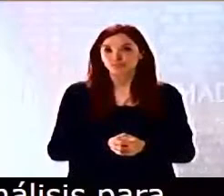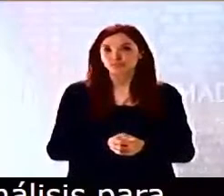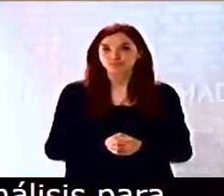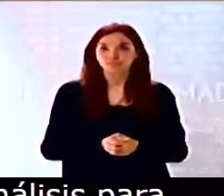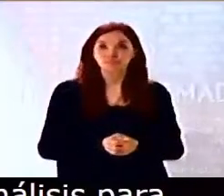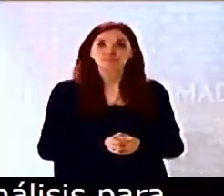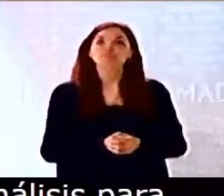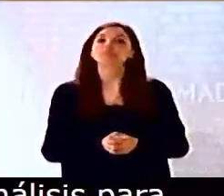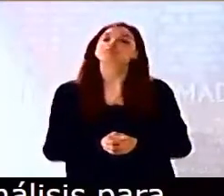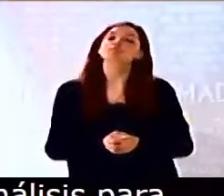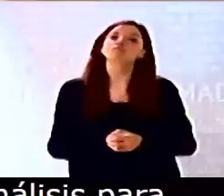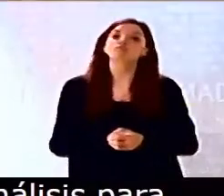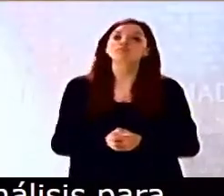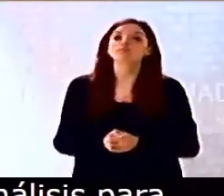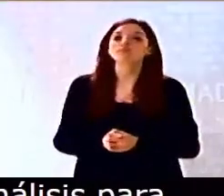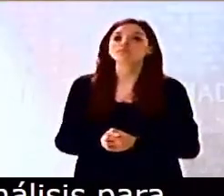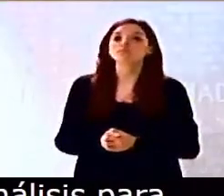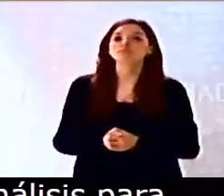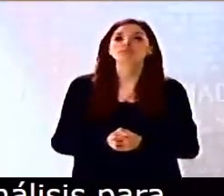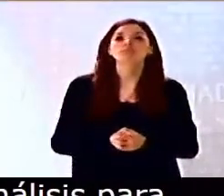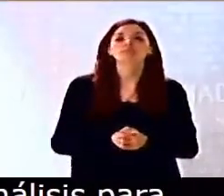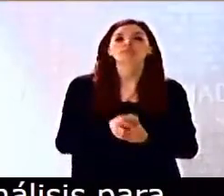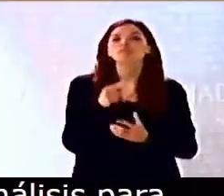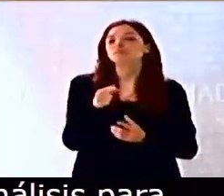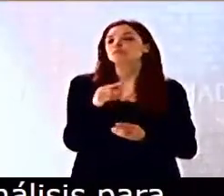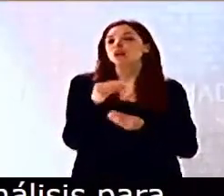Las formas de resolverlo serán las siguientes.